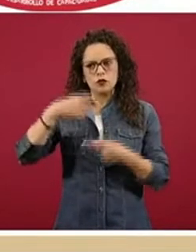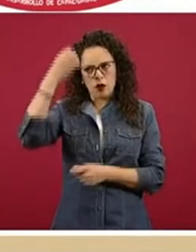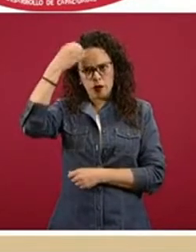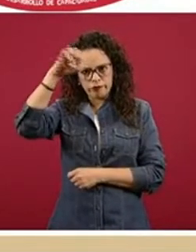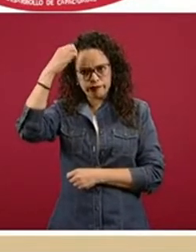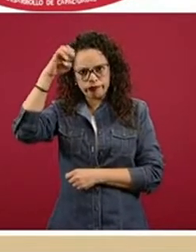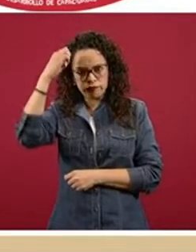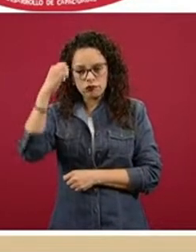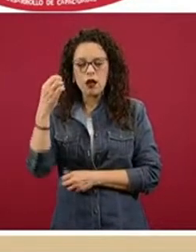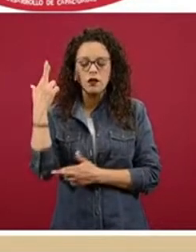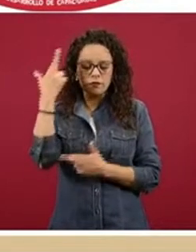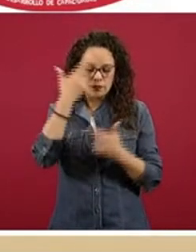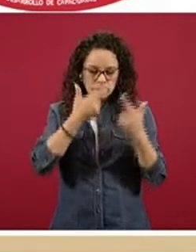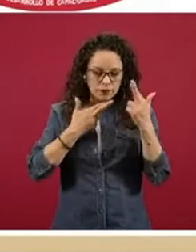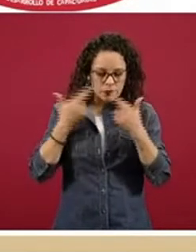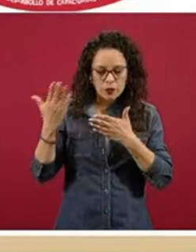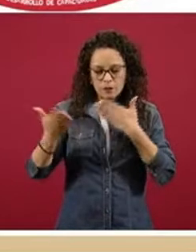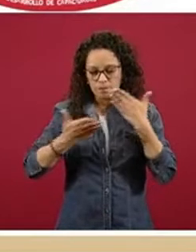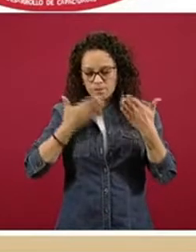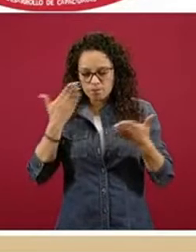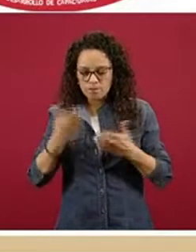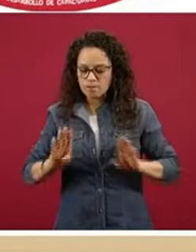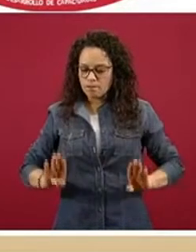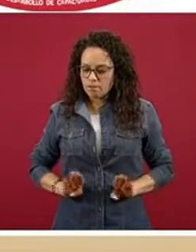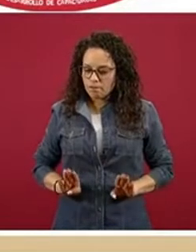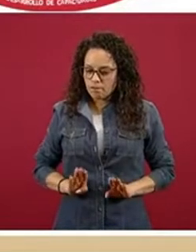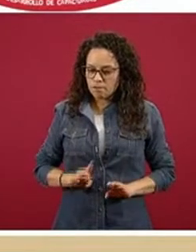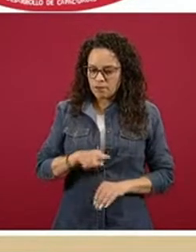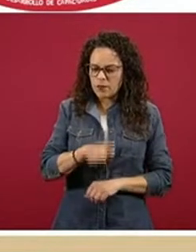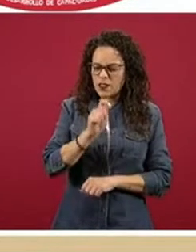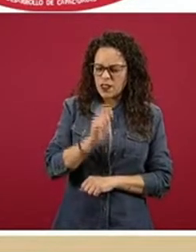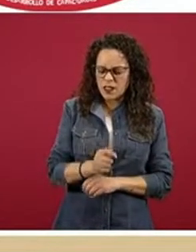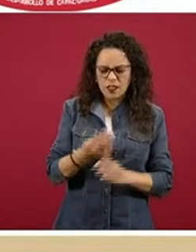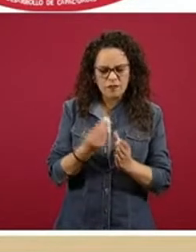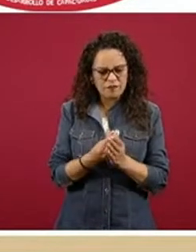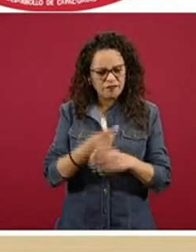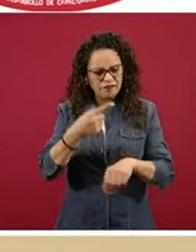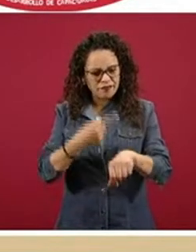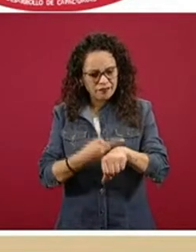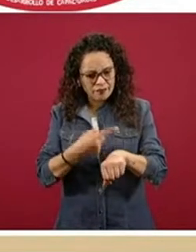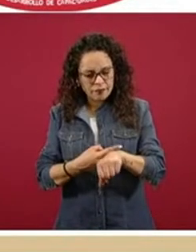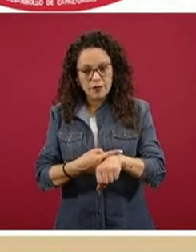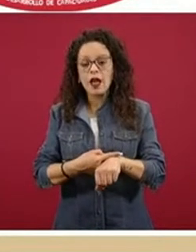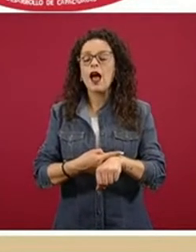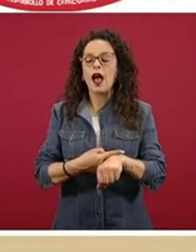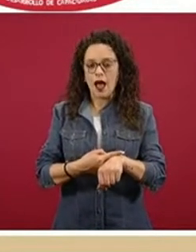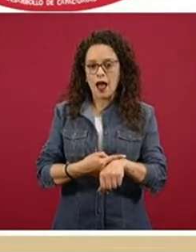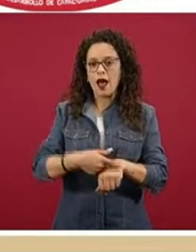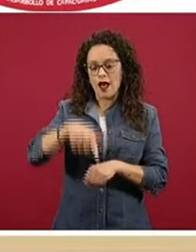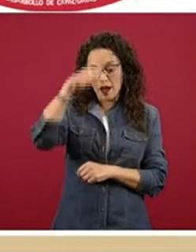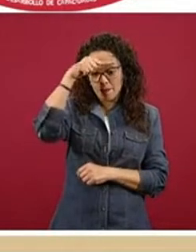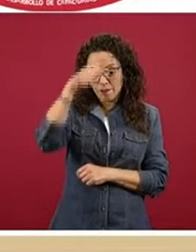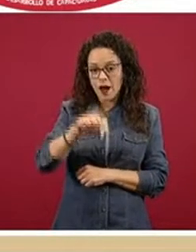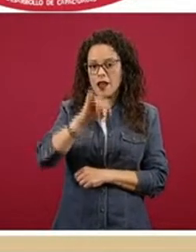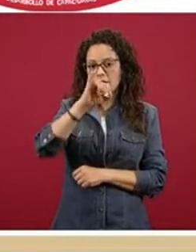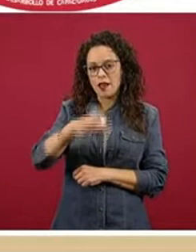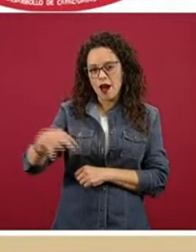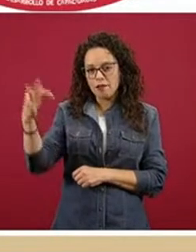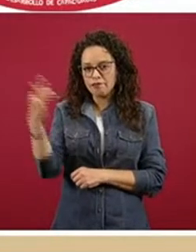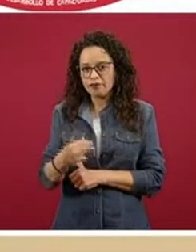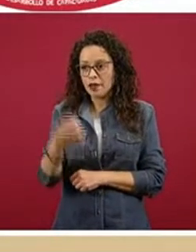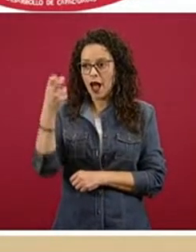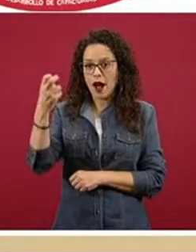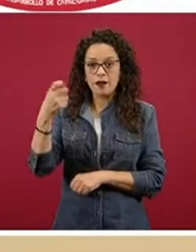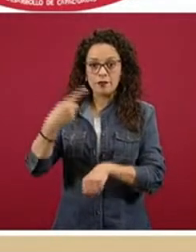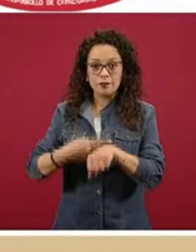que analizan todas las características de la enfermedad para definir si la persona efectivamente fue el dengue que la llevó